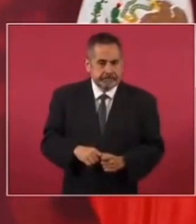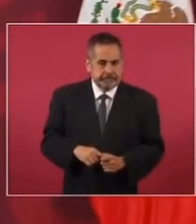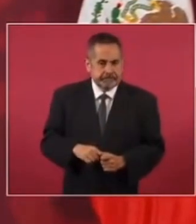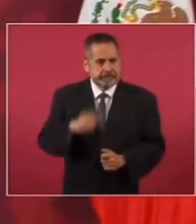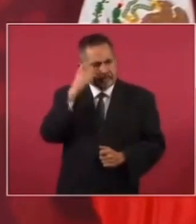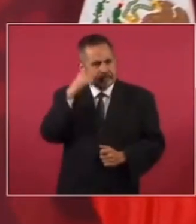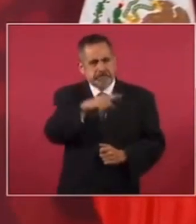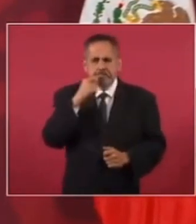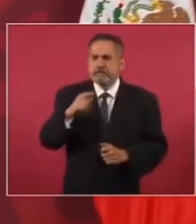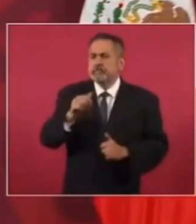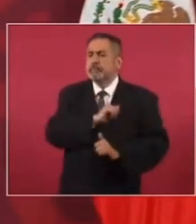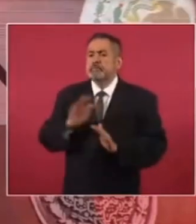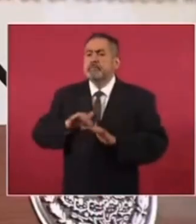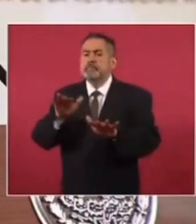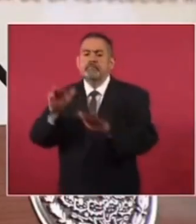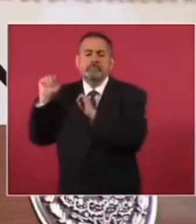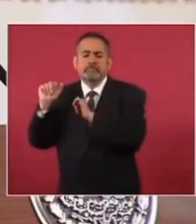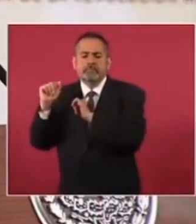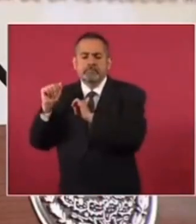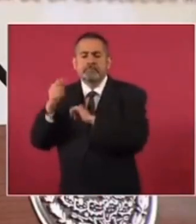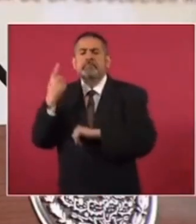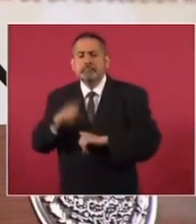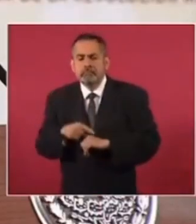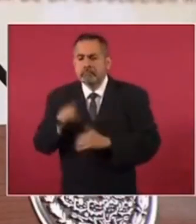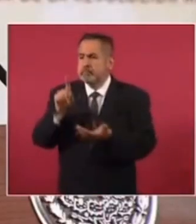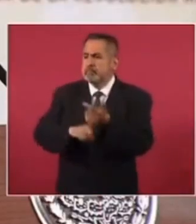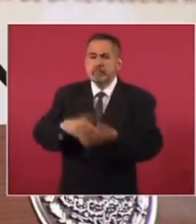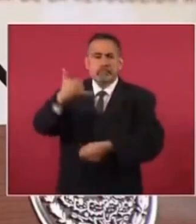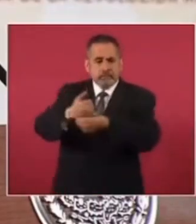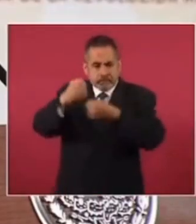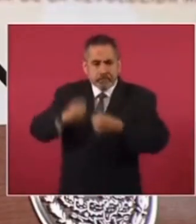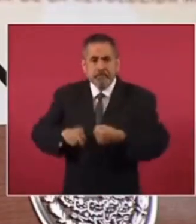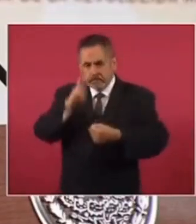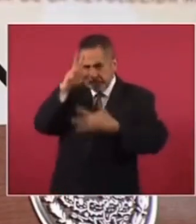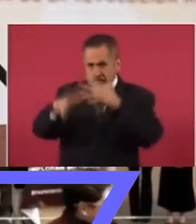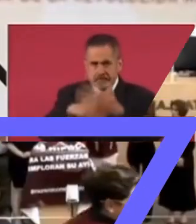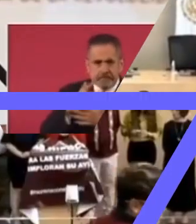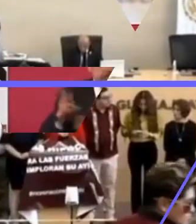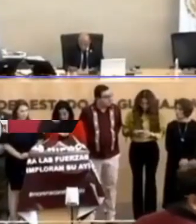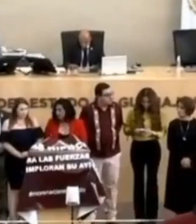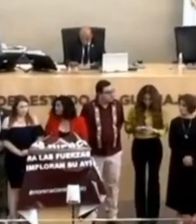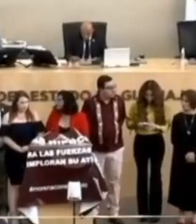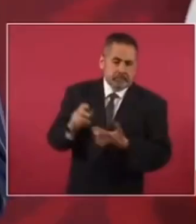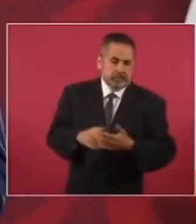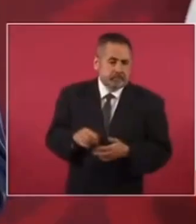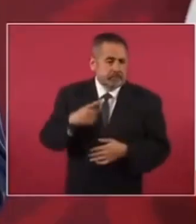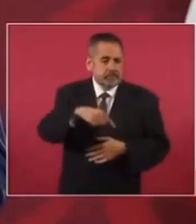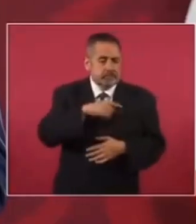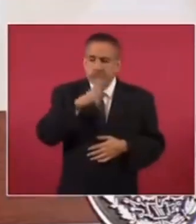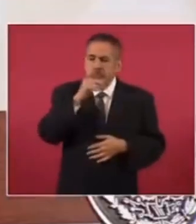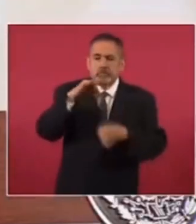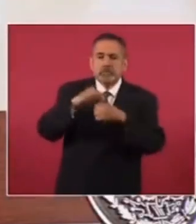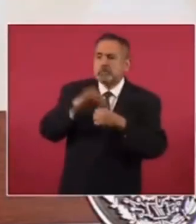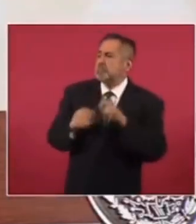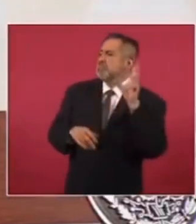¿Para qué quieren que se retire el ejército? Habiendo tanta inseguridad y tanta violencia. La sesión ordinaria del Congreso del Estado. Pues